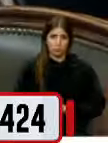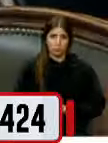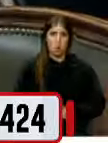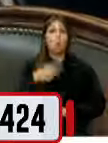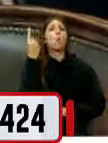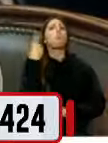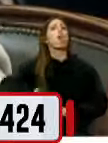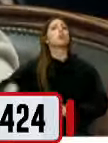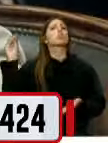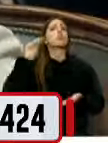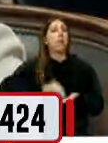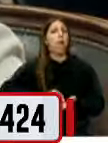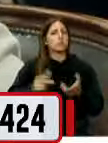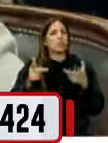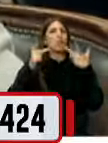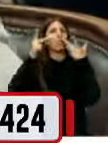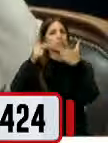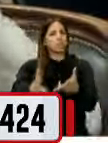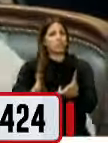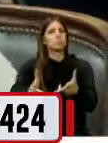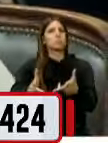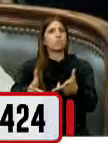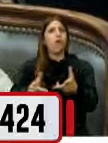el cartel, sí. ¿Y por qué? Bueno, yo